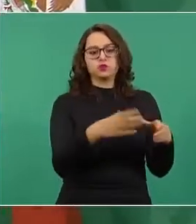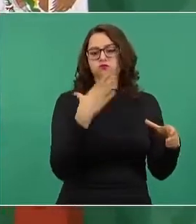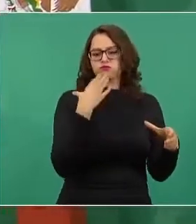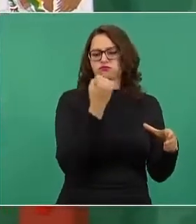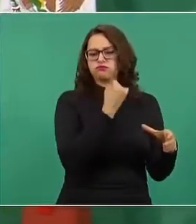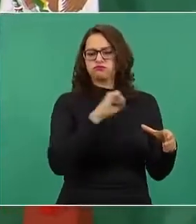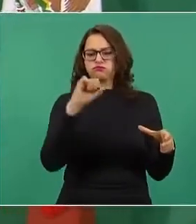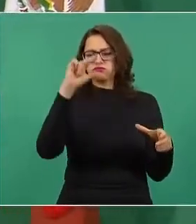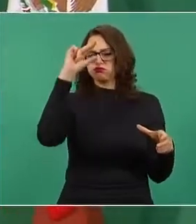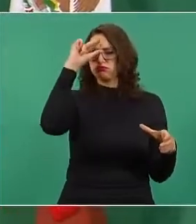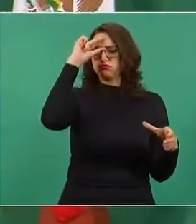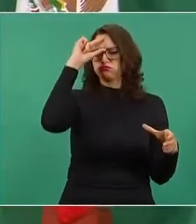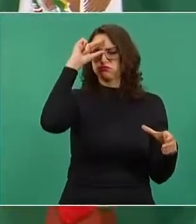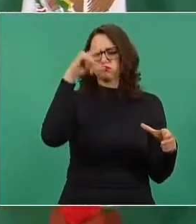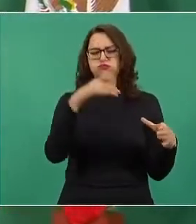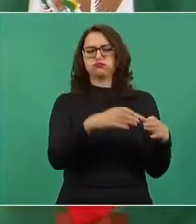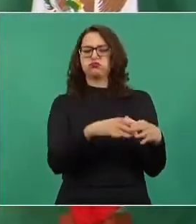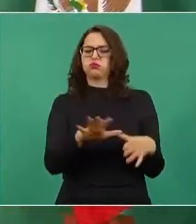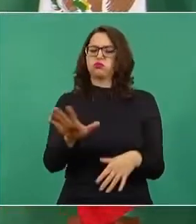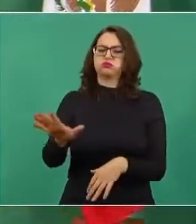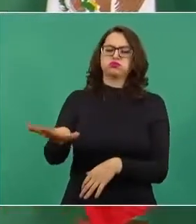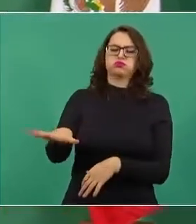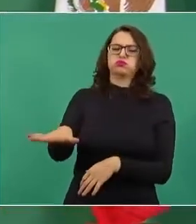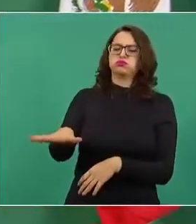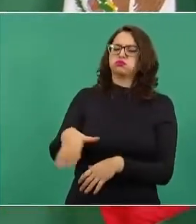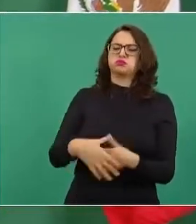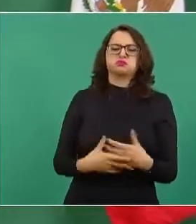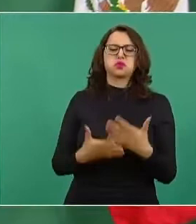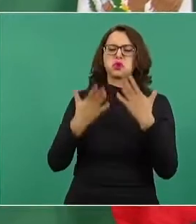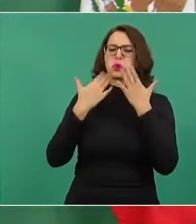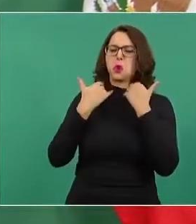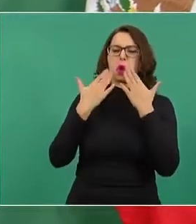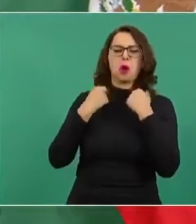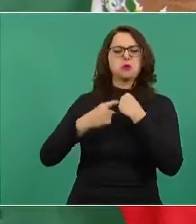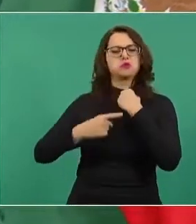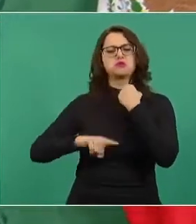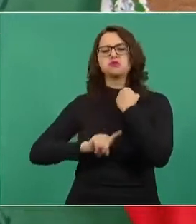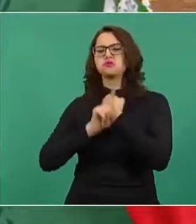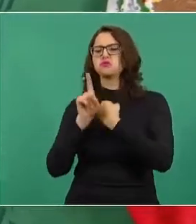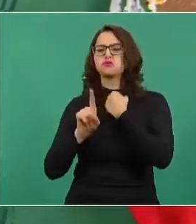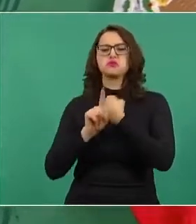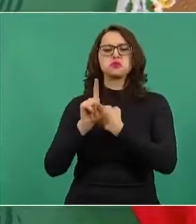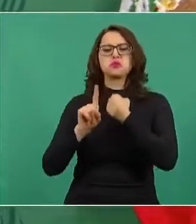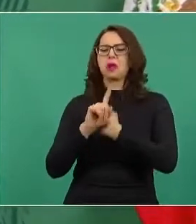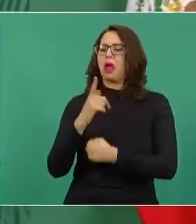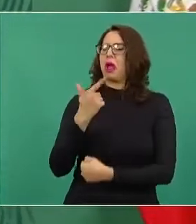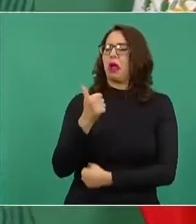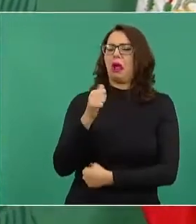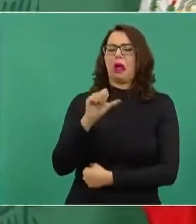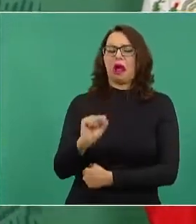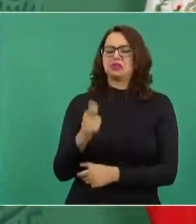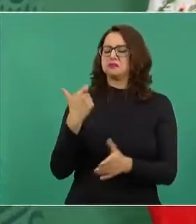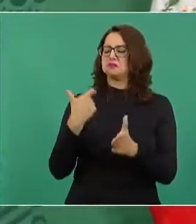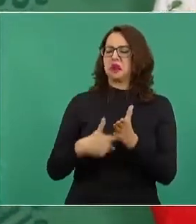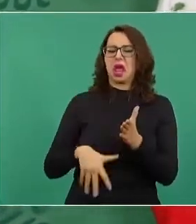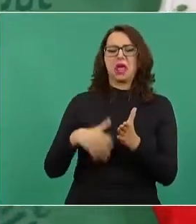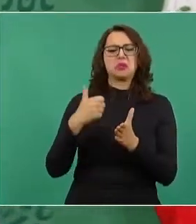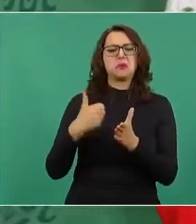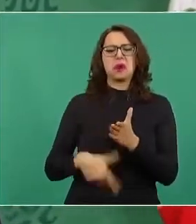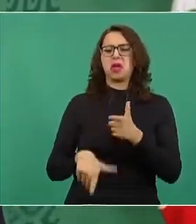decían que no había ningún problema, que no iba a aumentar durante mucho tiempo el precio del gas en Estados